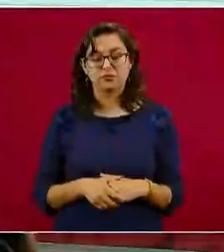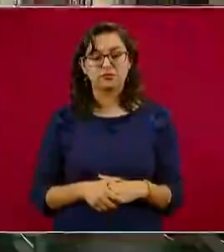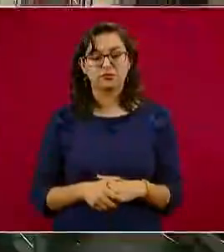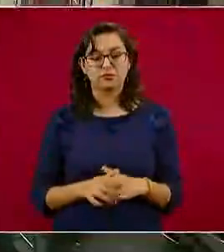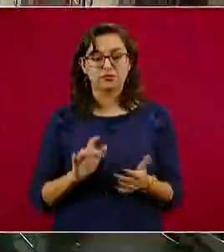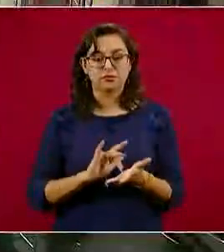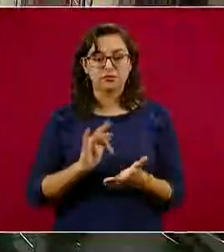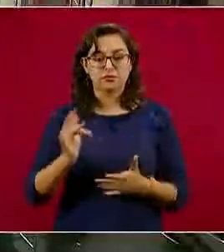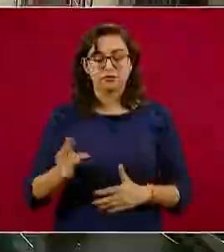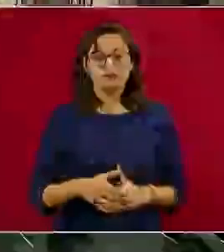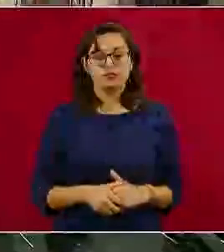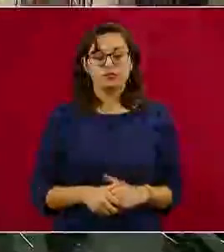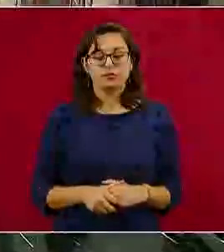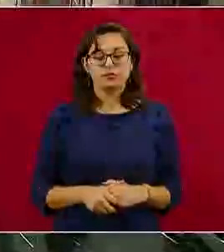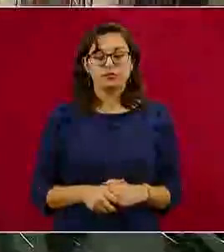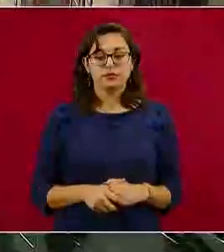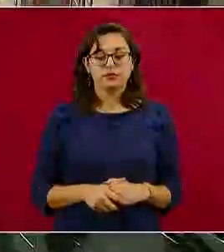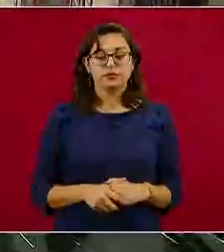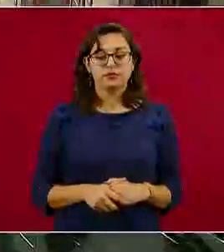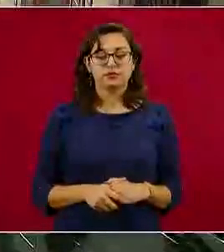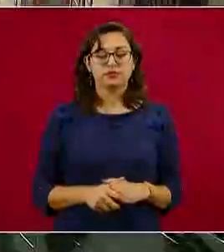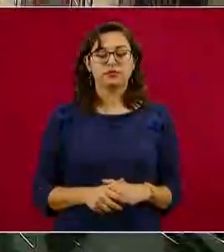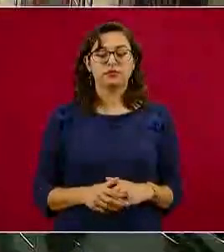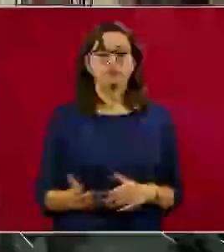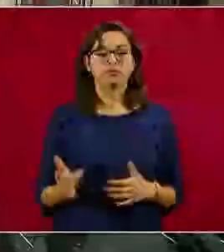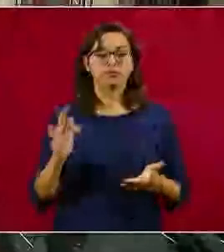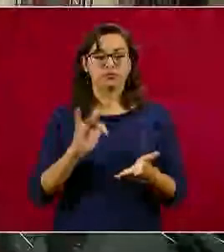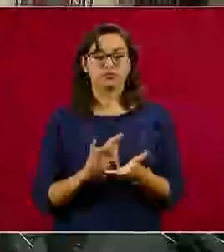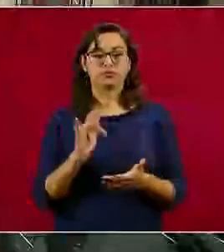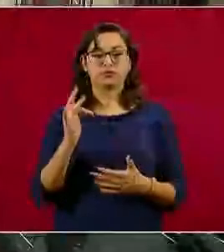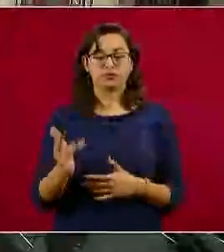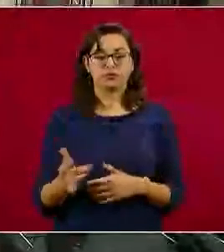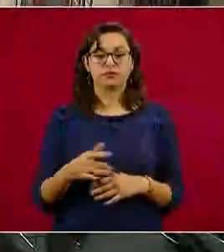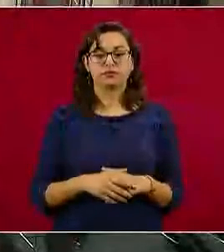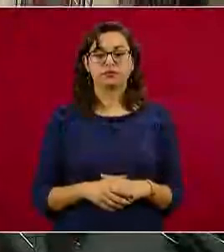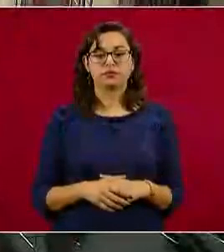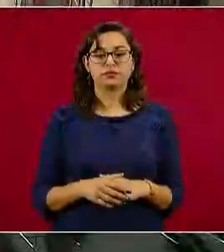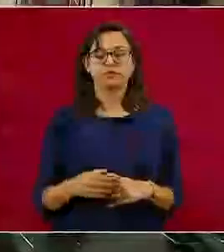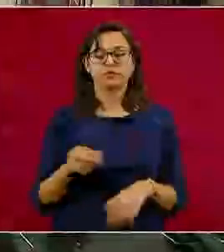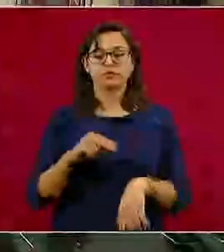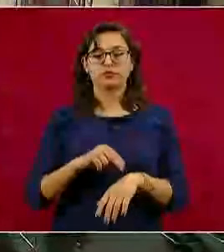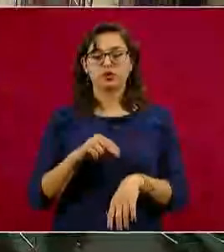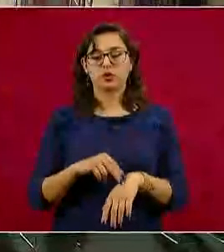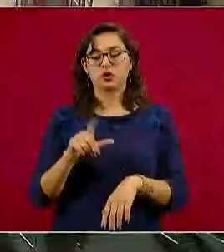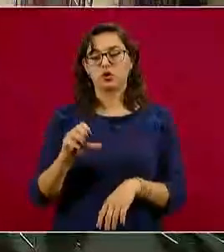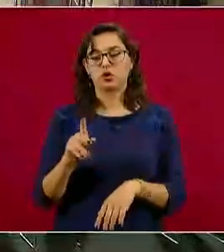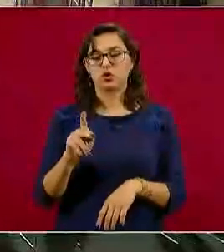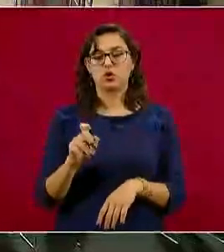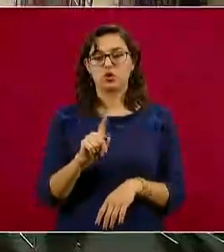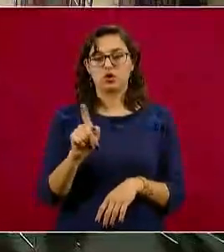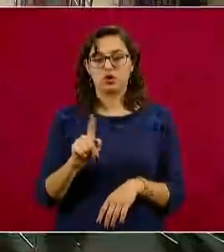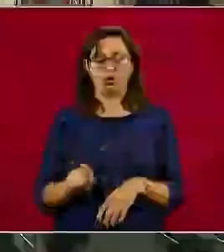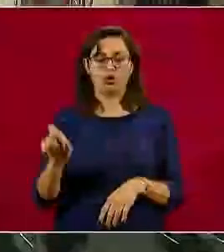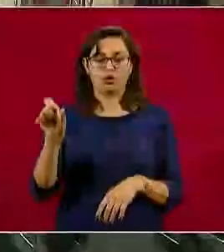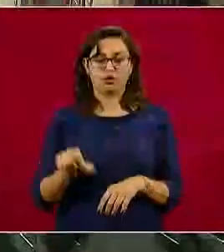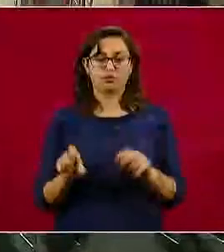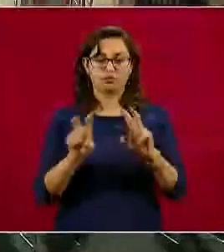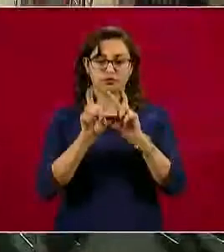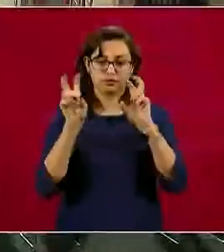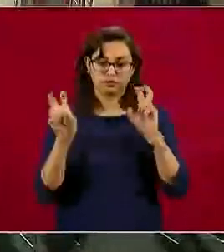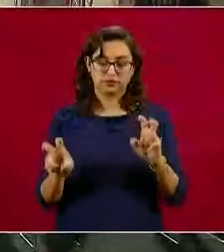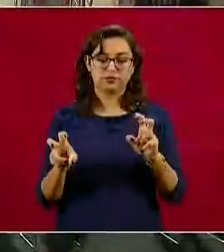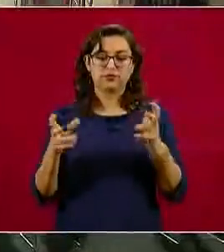diagnóstica. Gracias. Muchas gracias, doctor Ruy López Ridaura. Pues este es el tema que hoy queremos destacar, por eso hemos